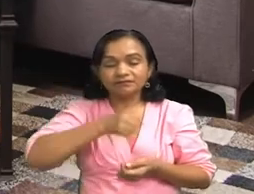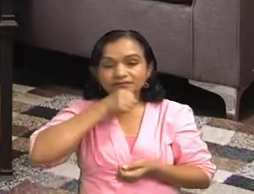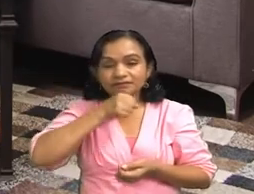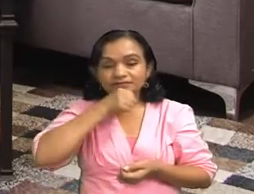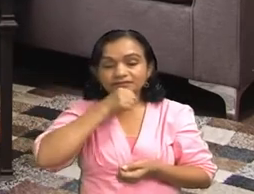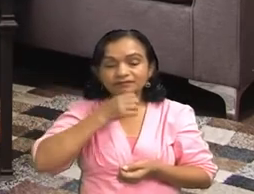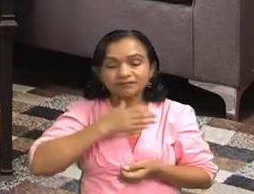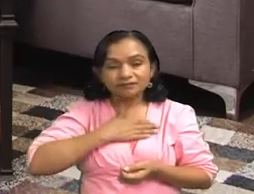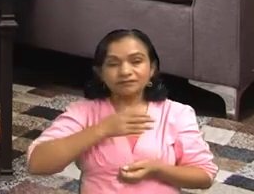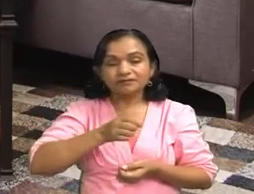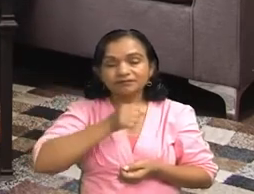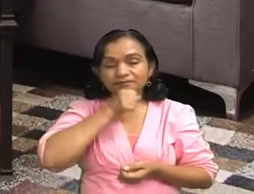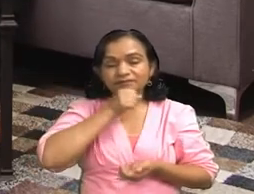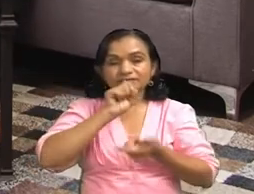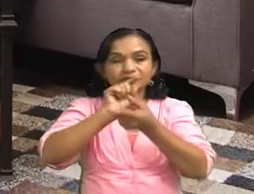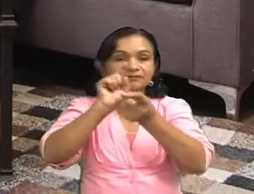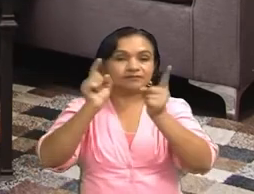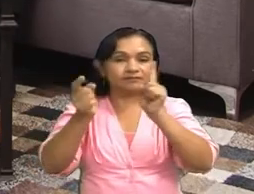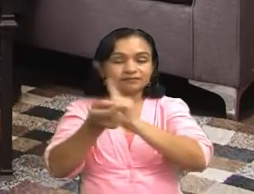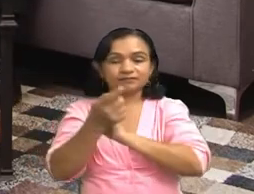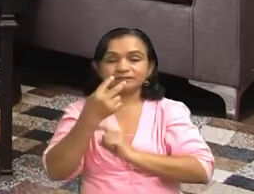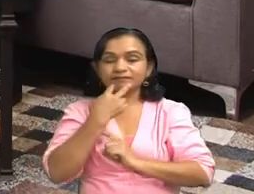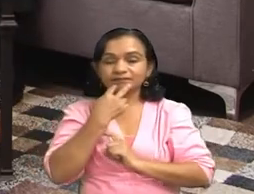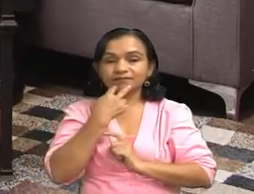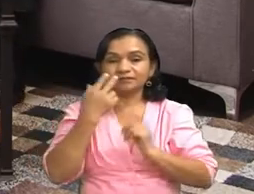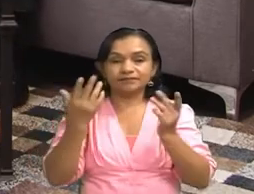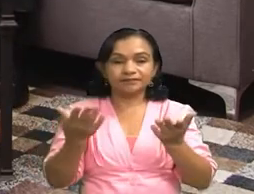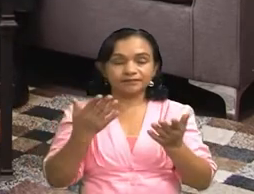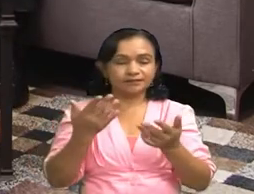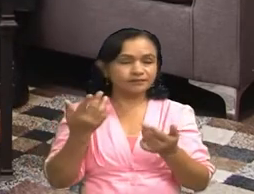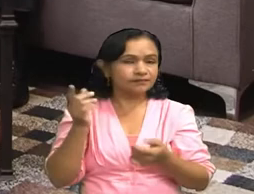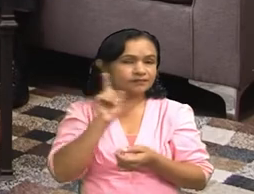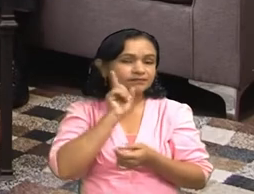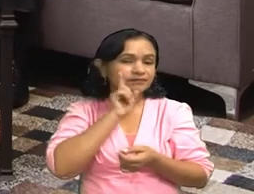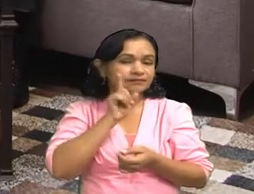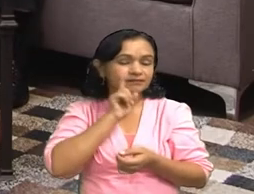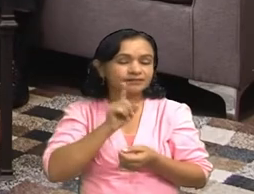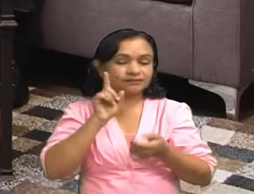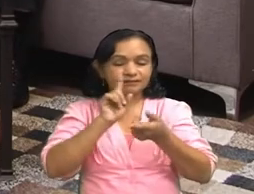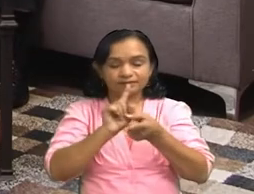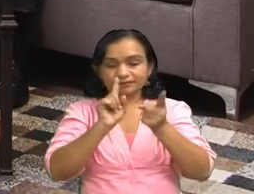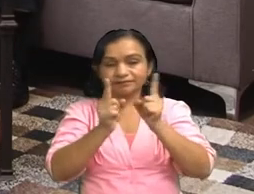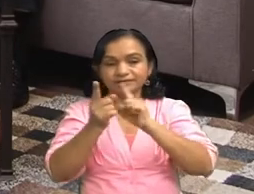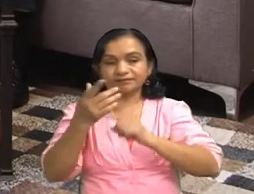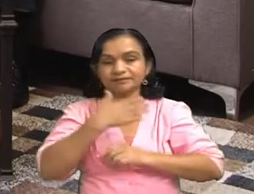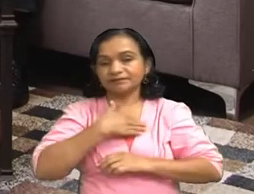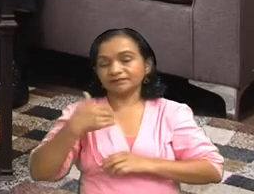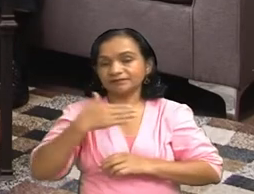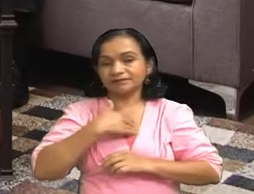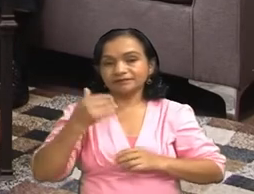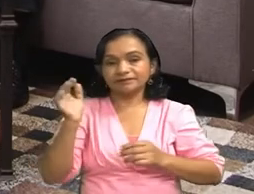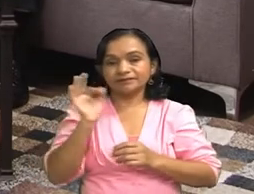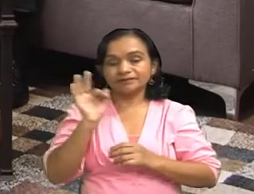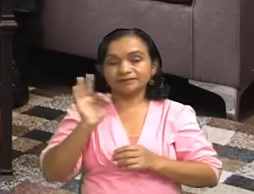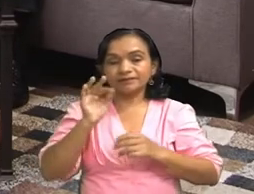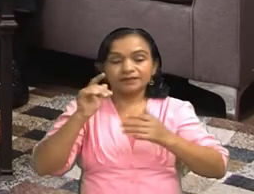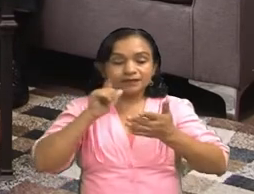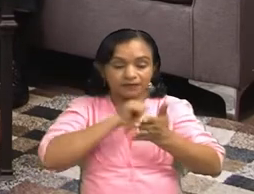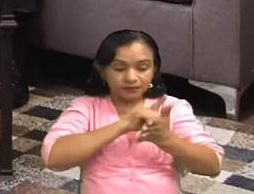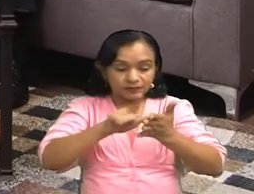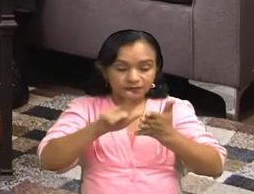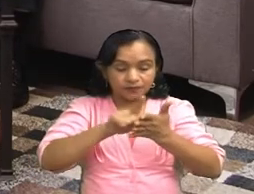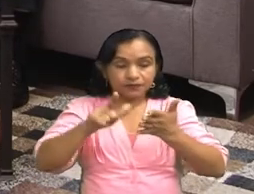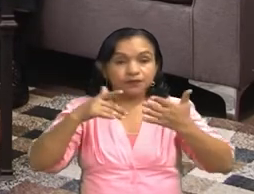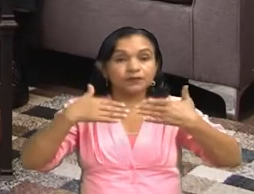digo, Pero no, pues, o sea, hemos venido mejorando y los alcaldes van entendiendo que la sanidad del